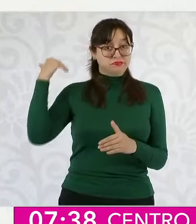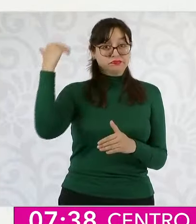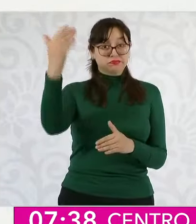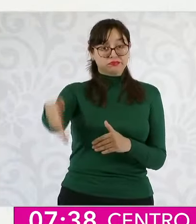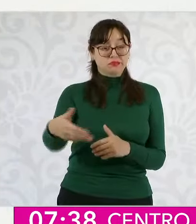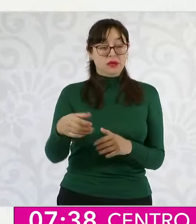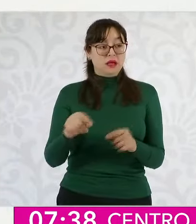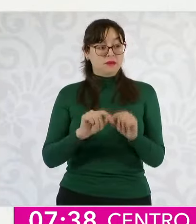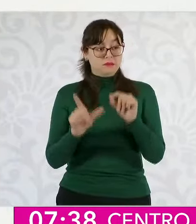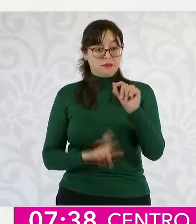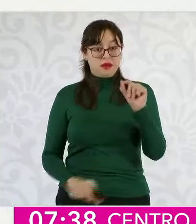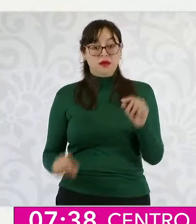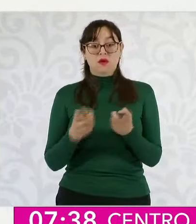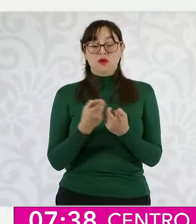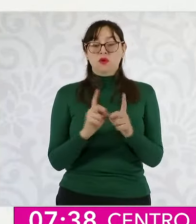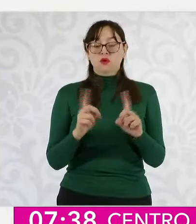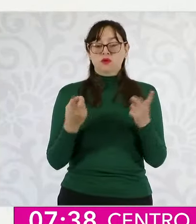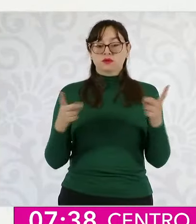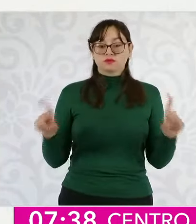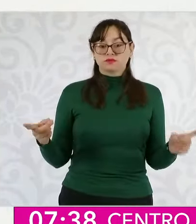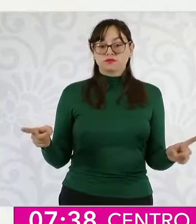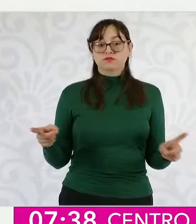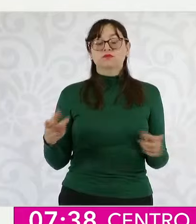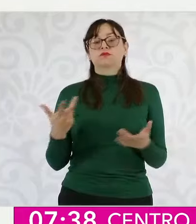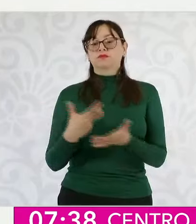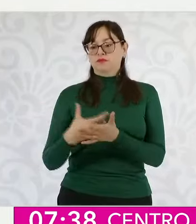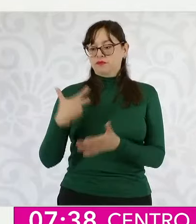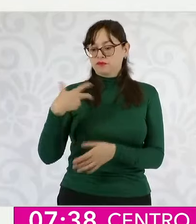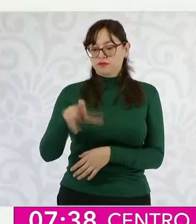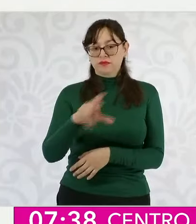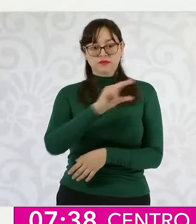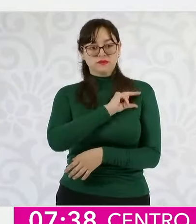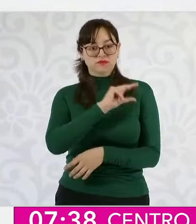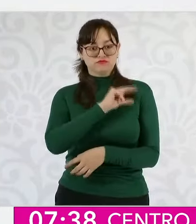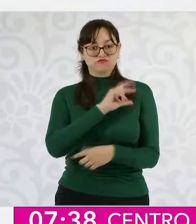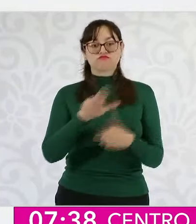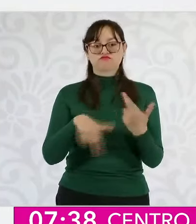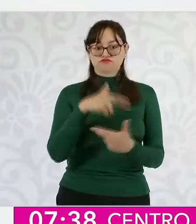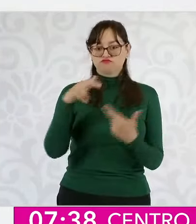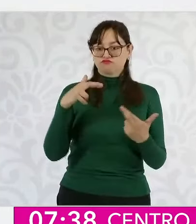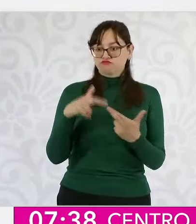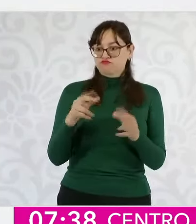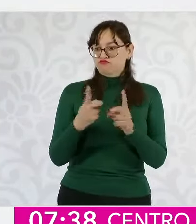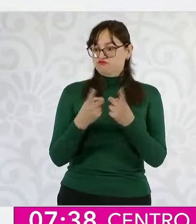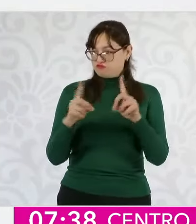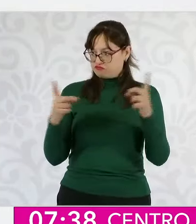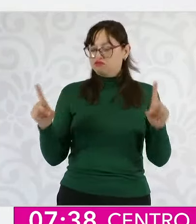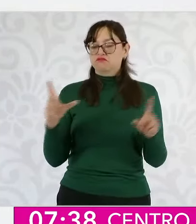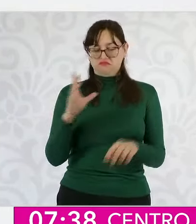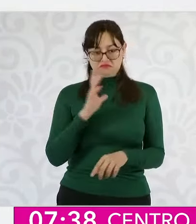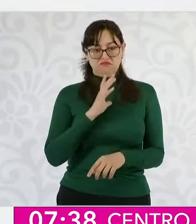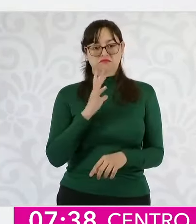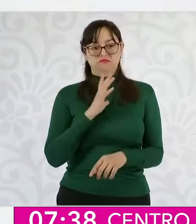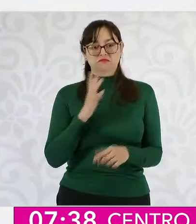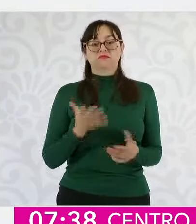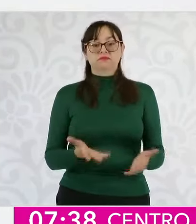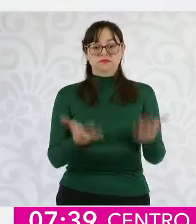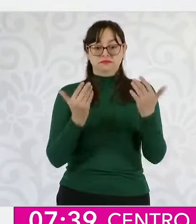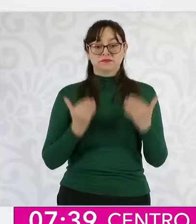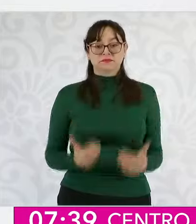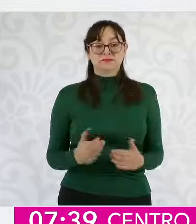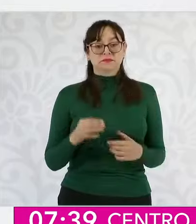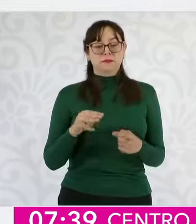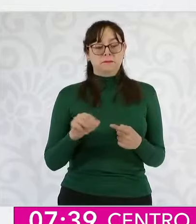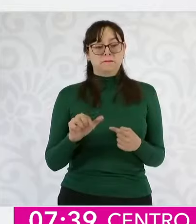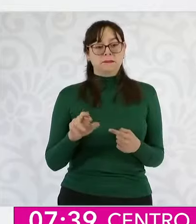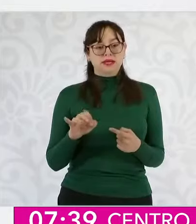para nuestro país, de inversión privada y de desarrollo regional. Entonces, le paso el micrófono a Marcelo